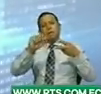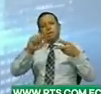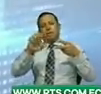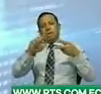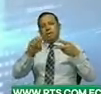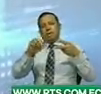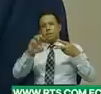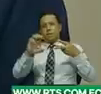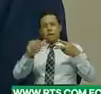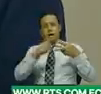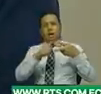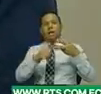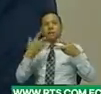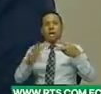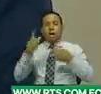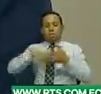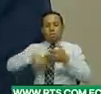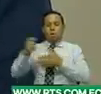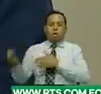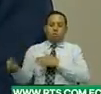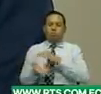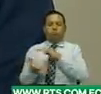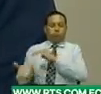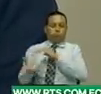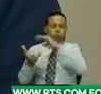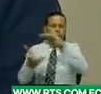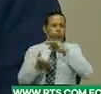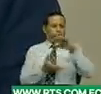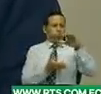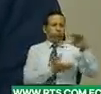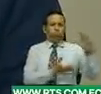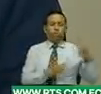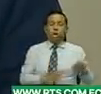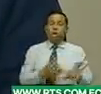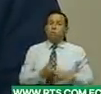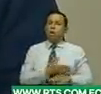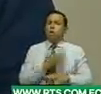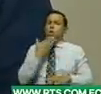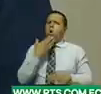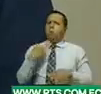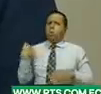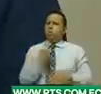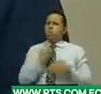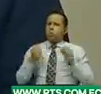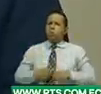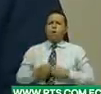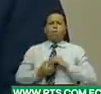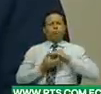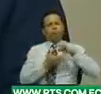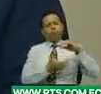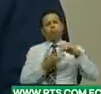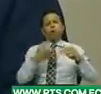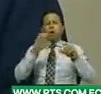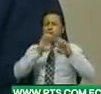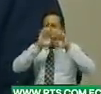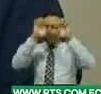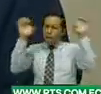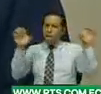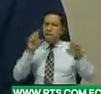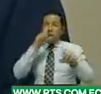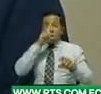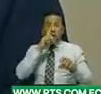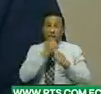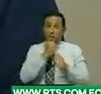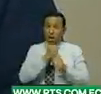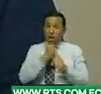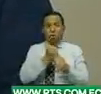de inyecciones. Para que hayan estas exenciones tributarias es el compromiso de vacunar a los trabajadores. Entonces, cada empresa colabora con la